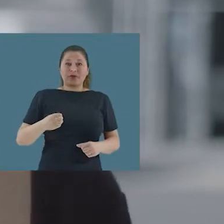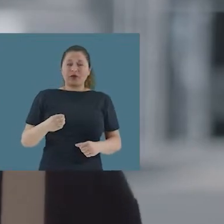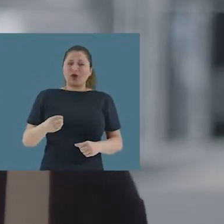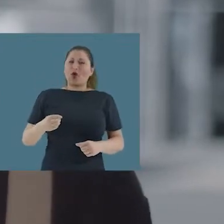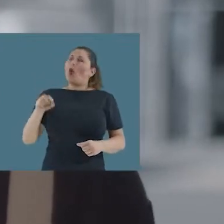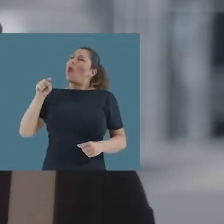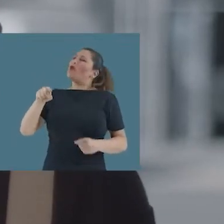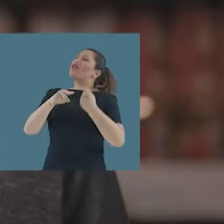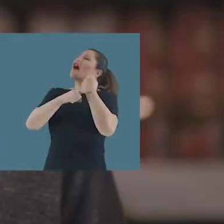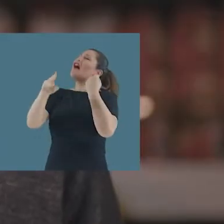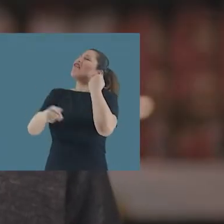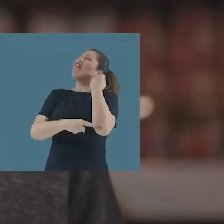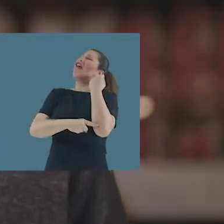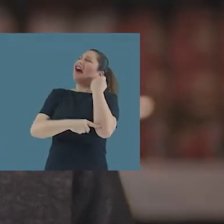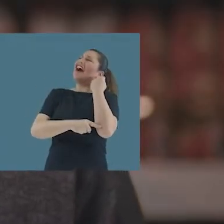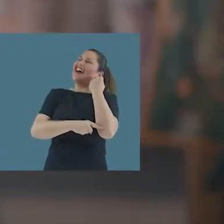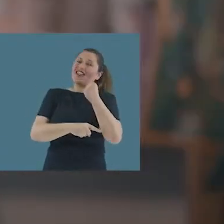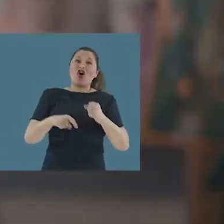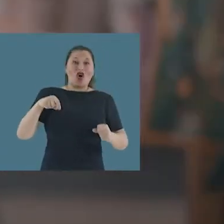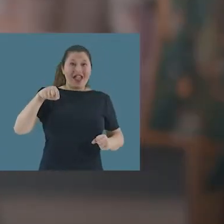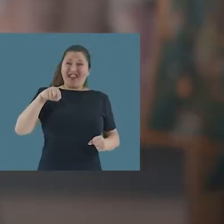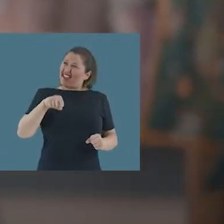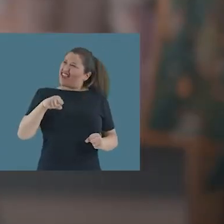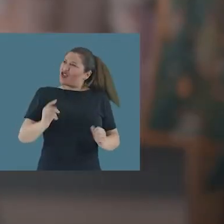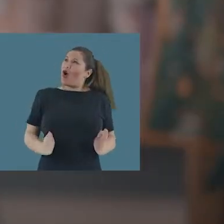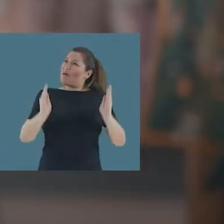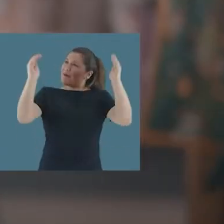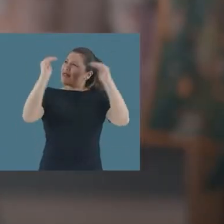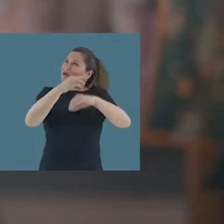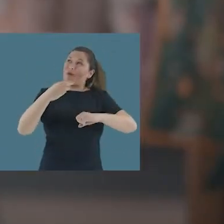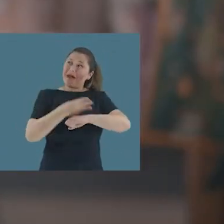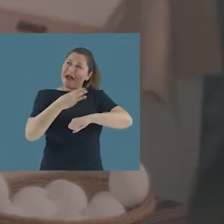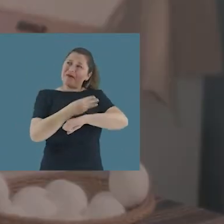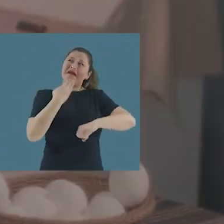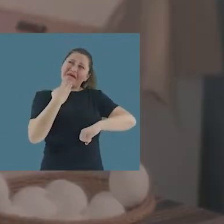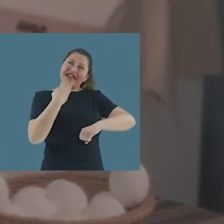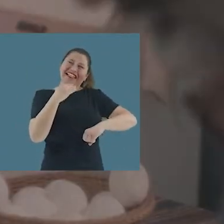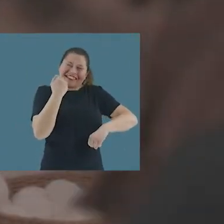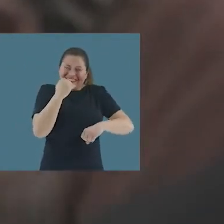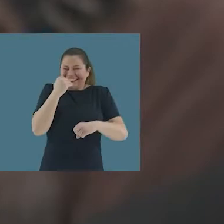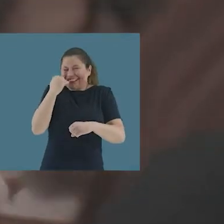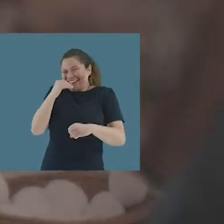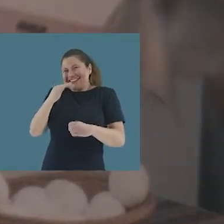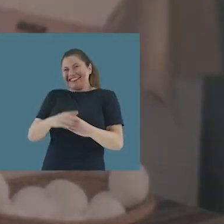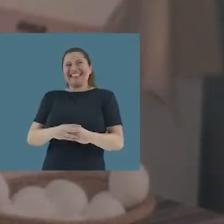Oiga, está para abogado usted, ¿eh? Oiga, pero eso no cuenta para mi departamento en Miami, eso sí.